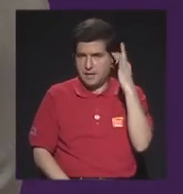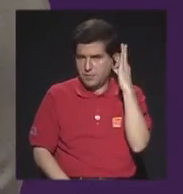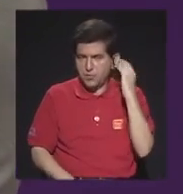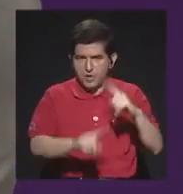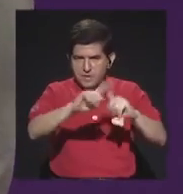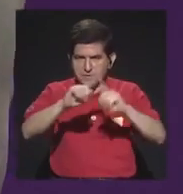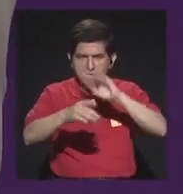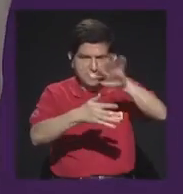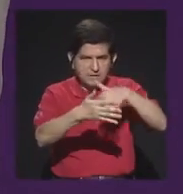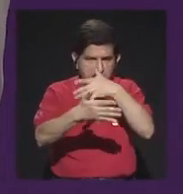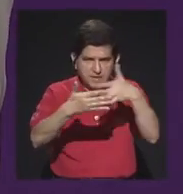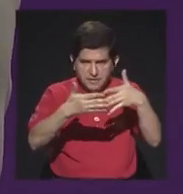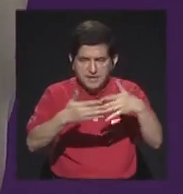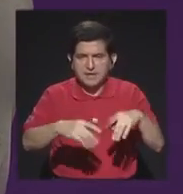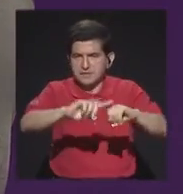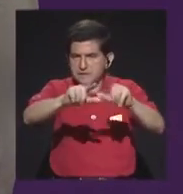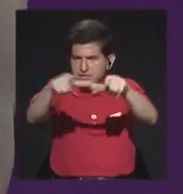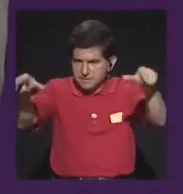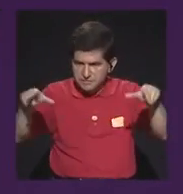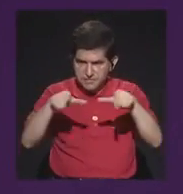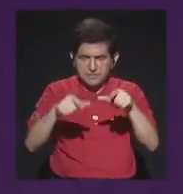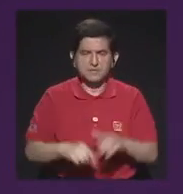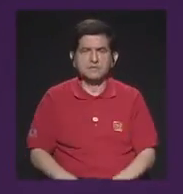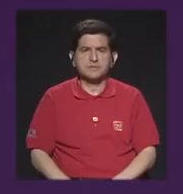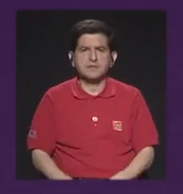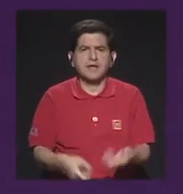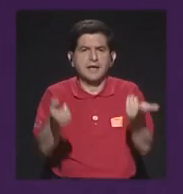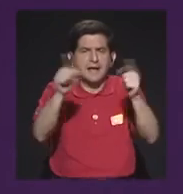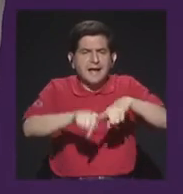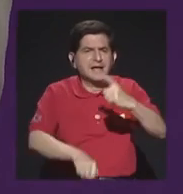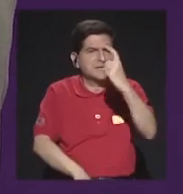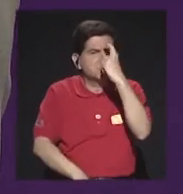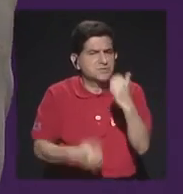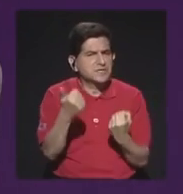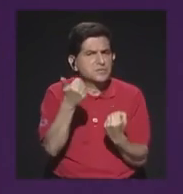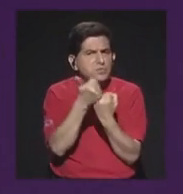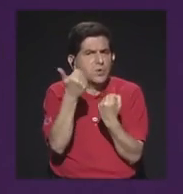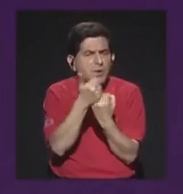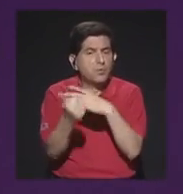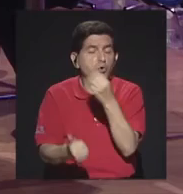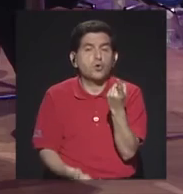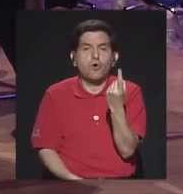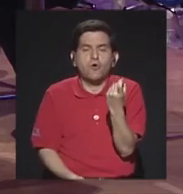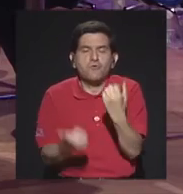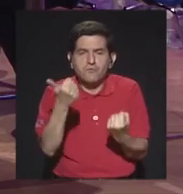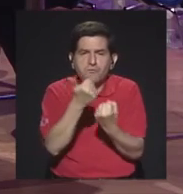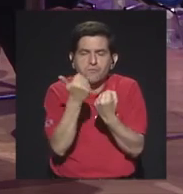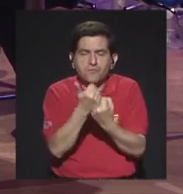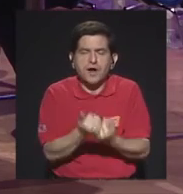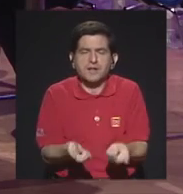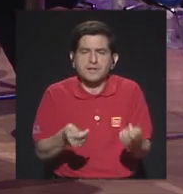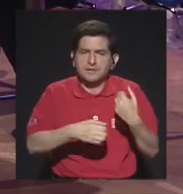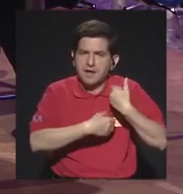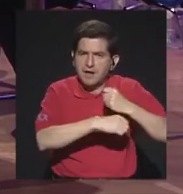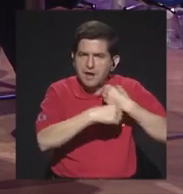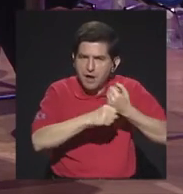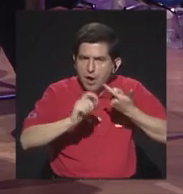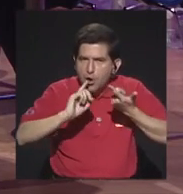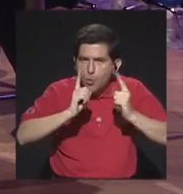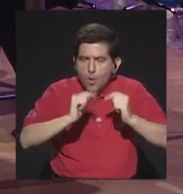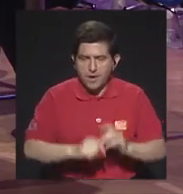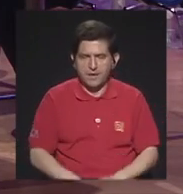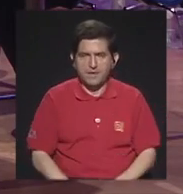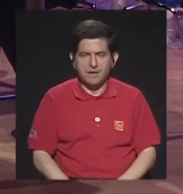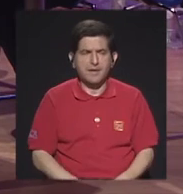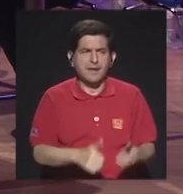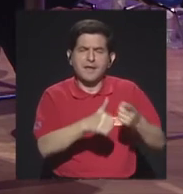locales. En el caso de Escazú, ¿cuál ha sido el apoyo o la falta de apoyo de la municipalidad? Bueno, en